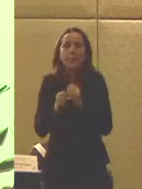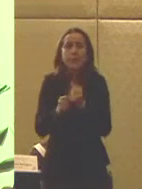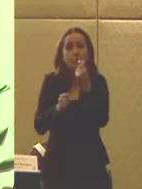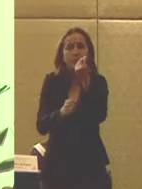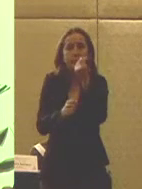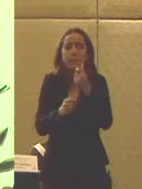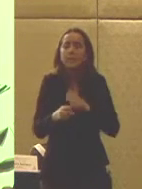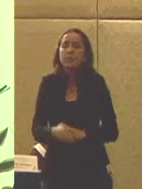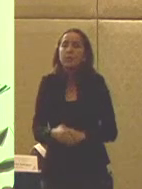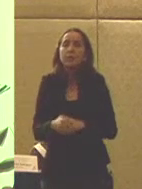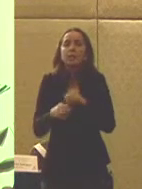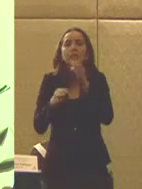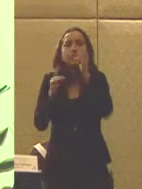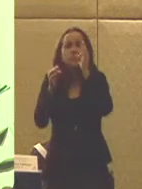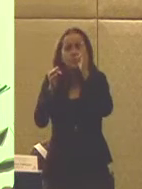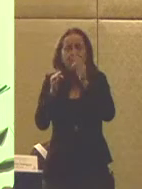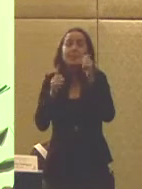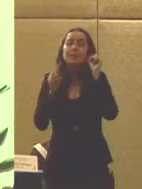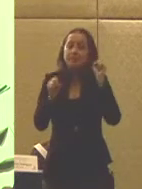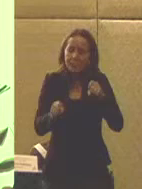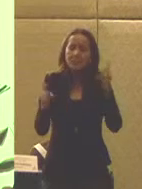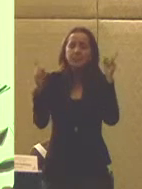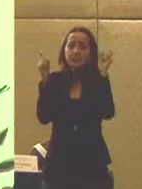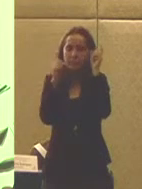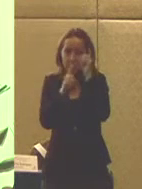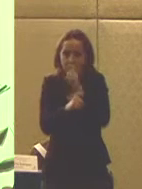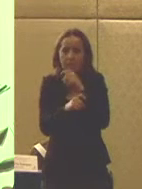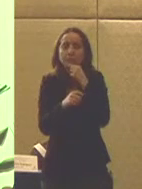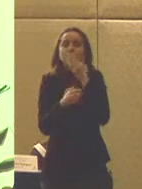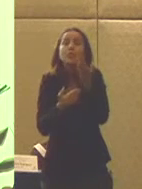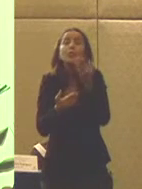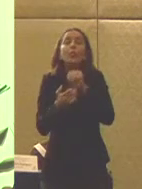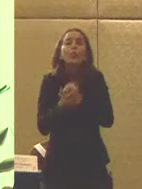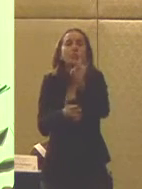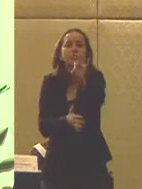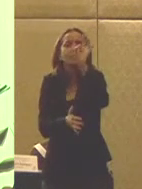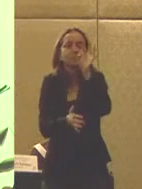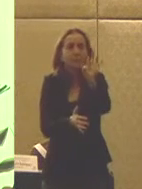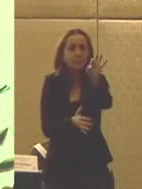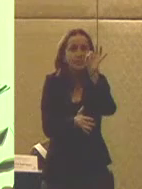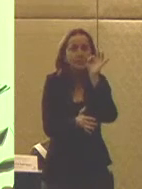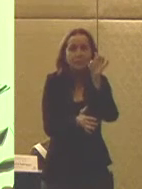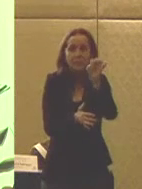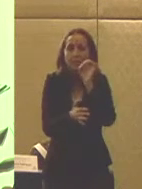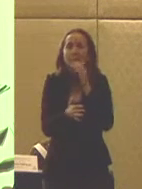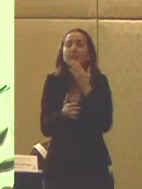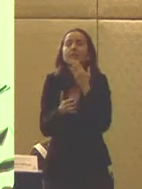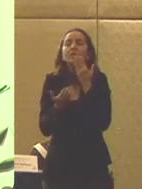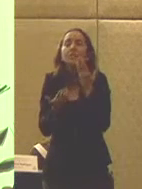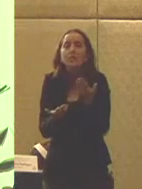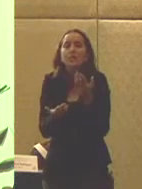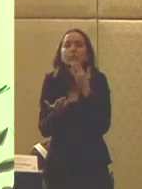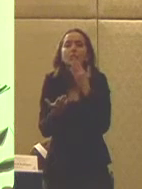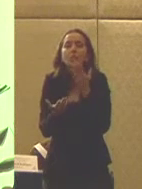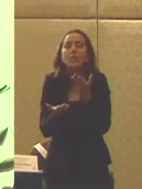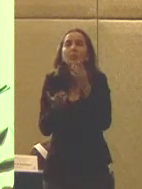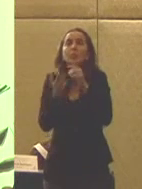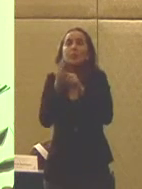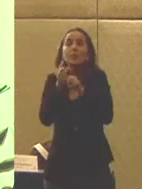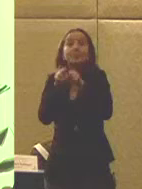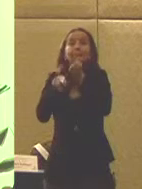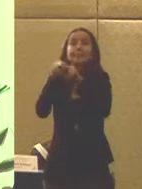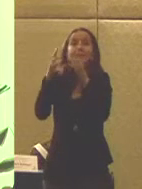encontrado dificultades en procesos de contratación que en la mayor parte de los casos demoran y tardan